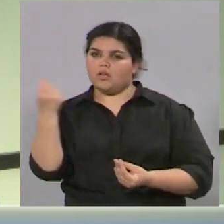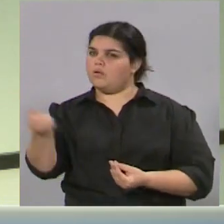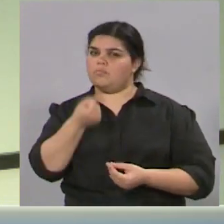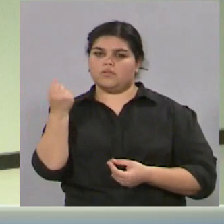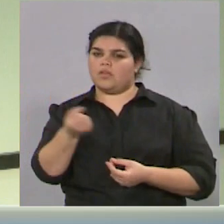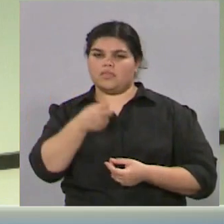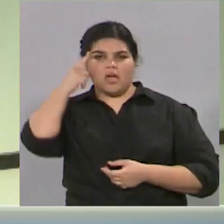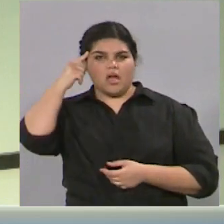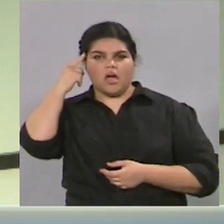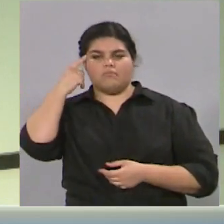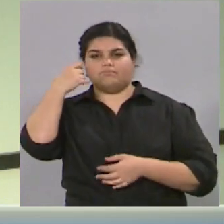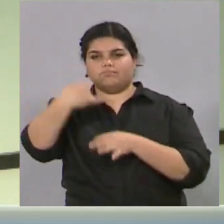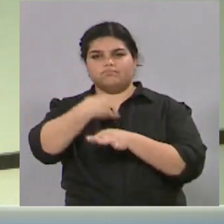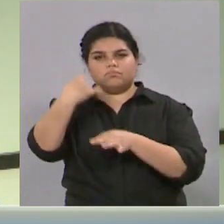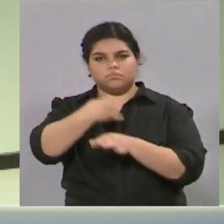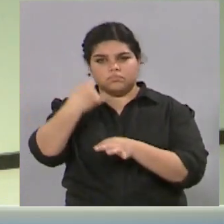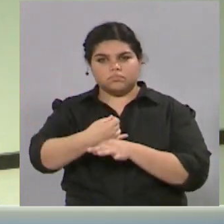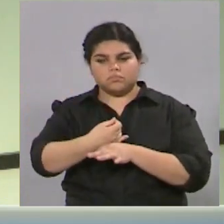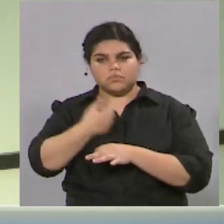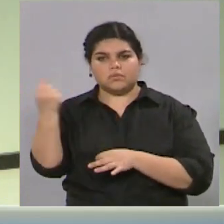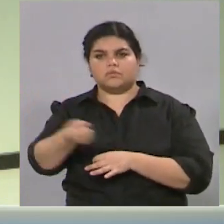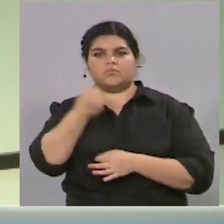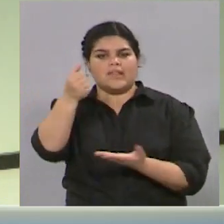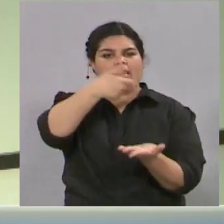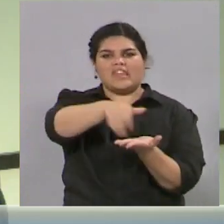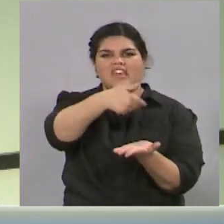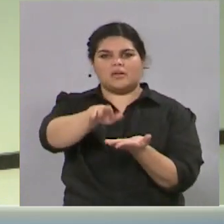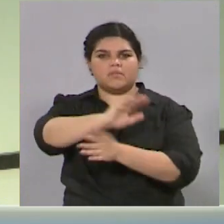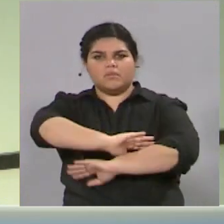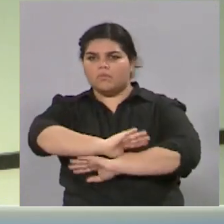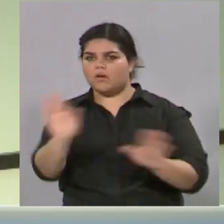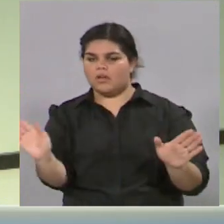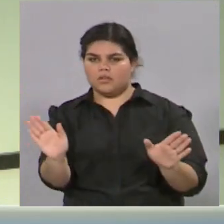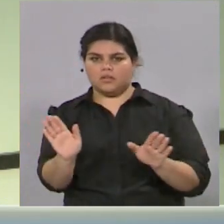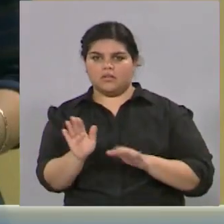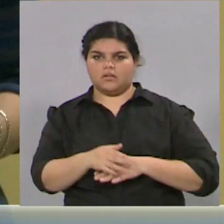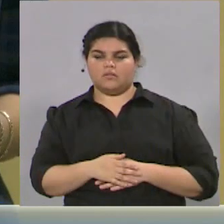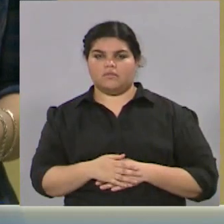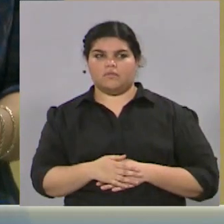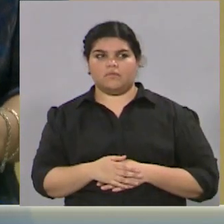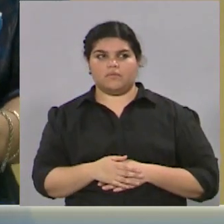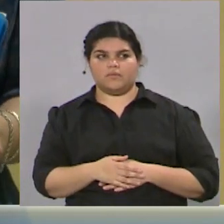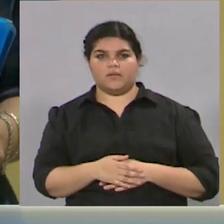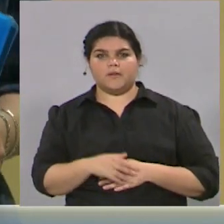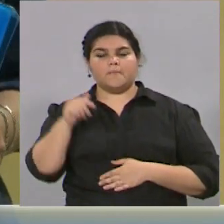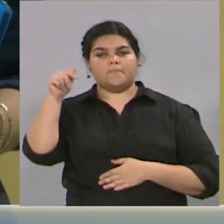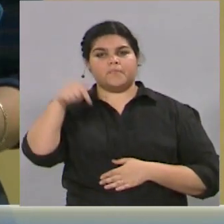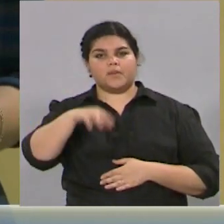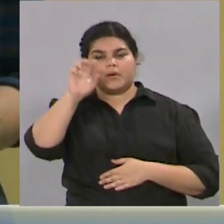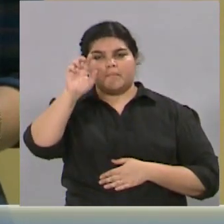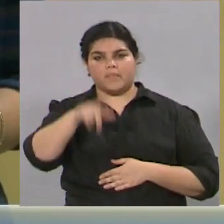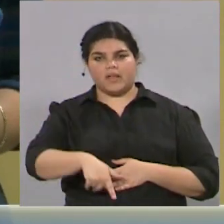sacar todo acto discriminatorio de la faz de nuestra civilización, por llamarlo así generalmente. Claro. Actualmente hay políticas del